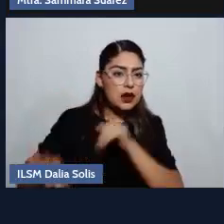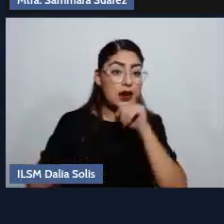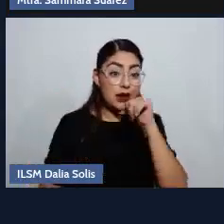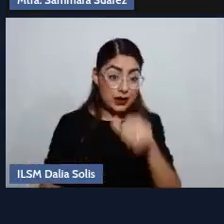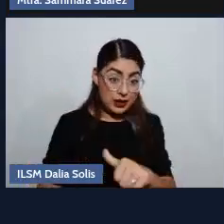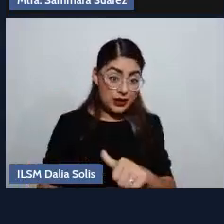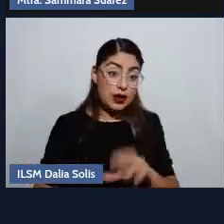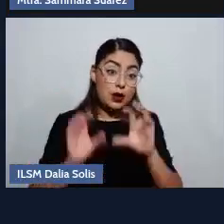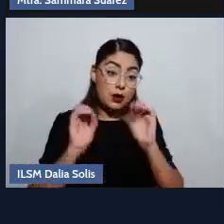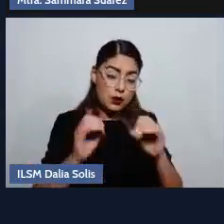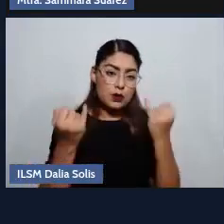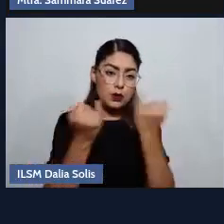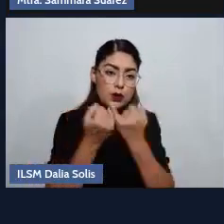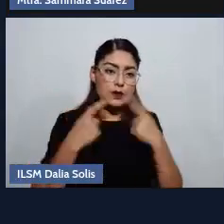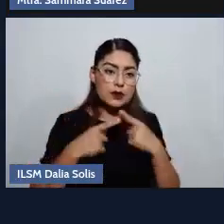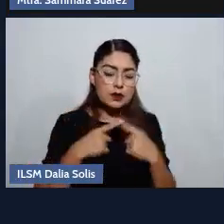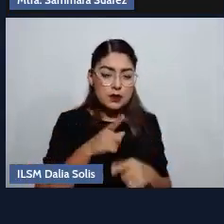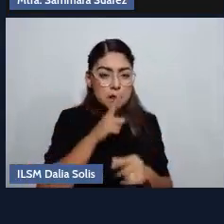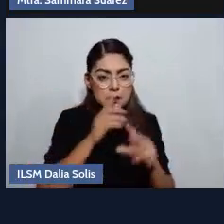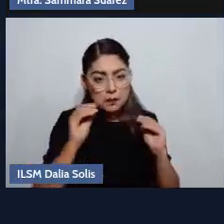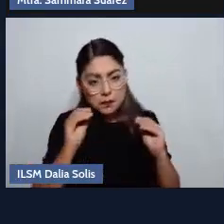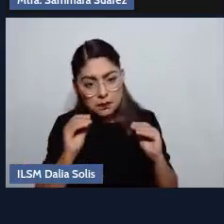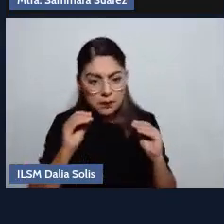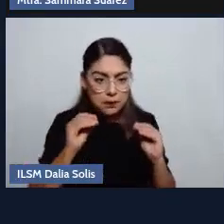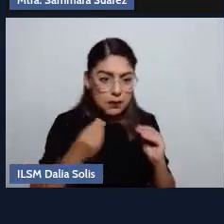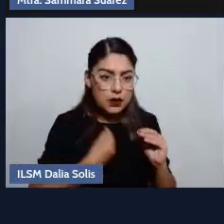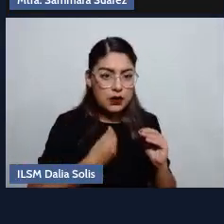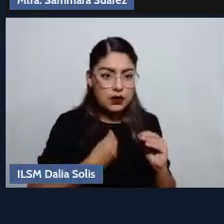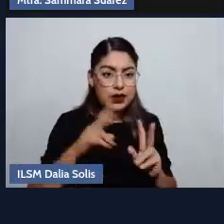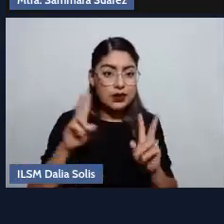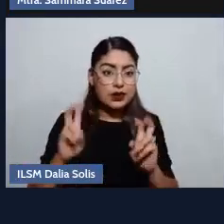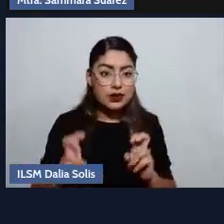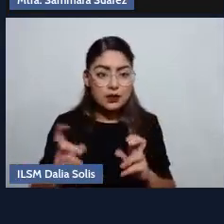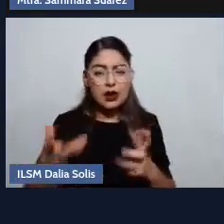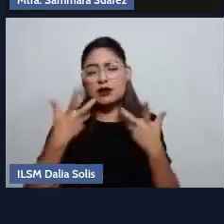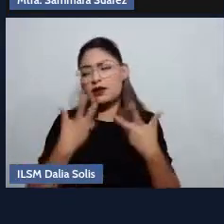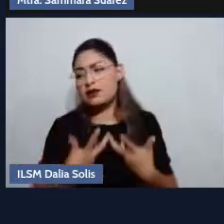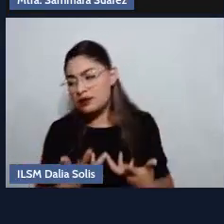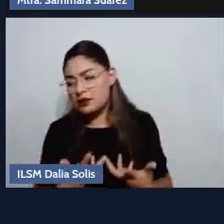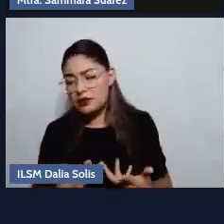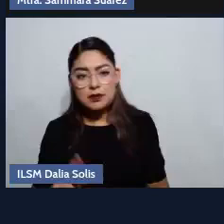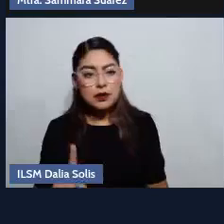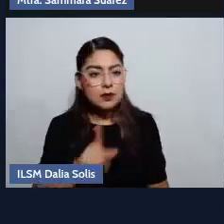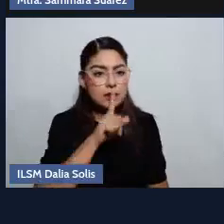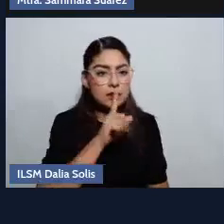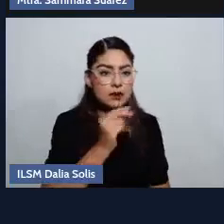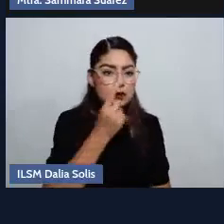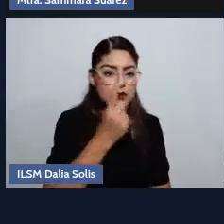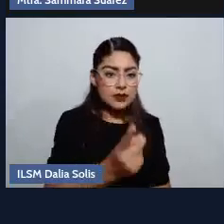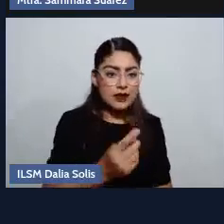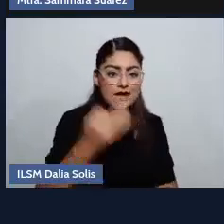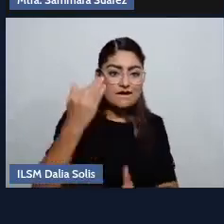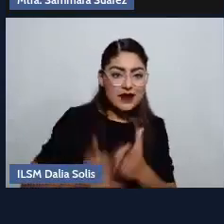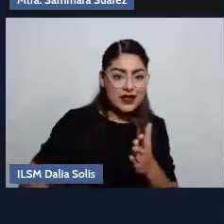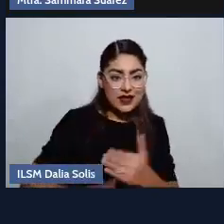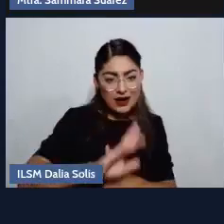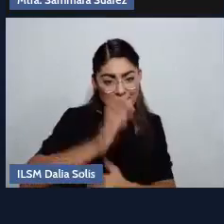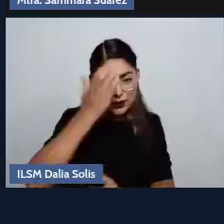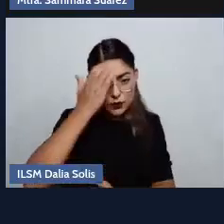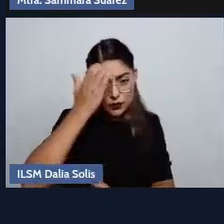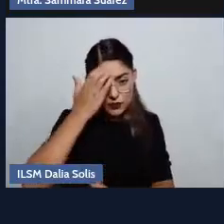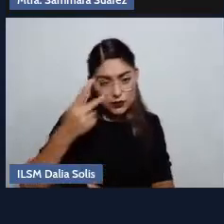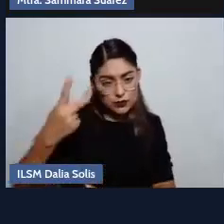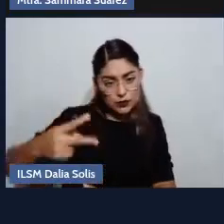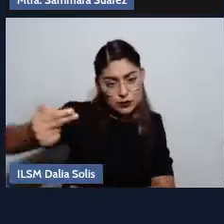han acercado. O sea, tocas el tema y se desploman, pero aún siguen sin reconocer esa necesidad de